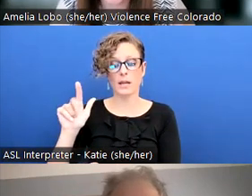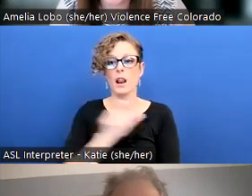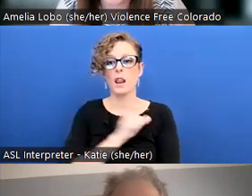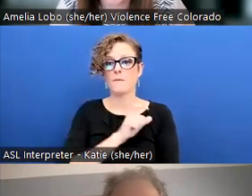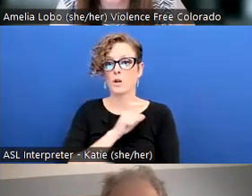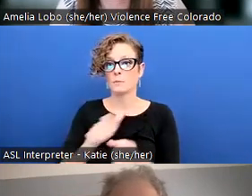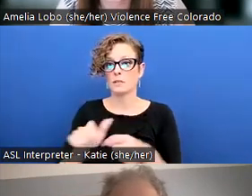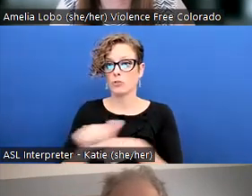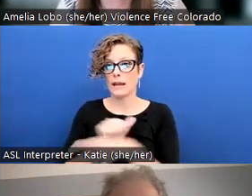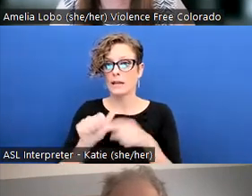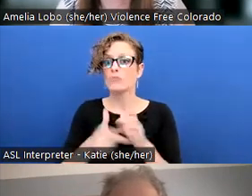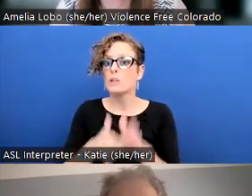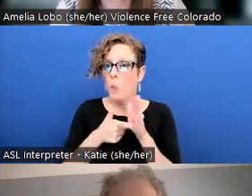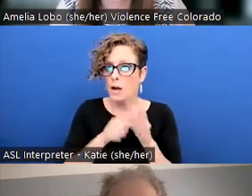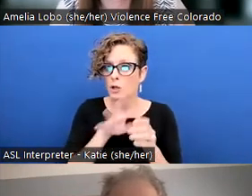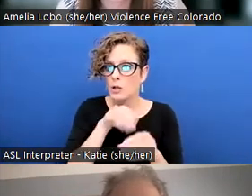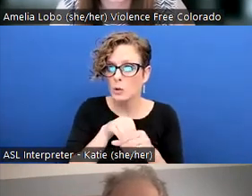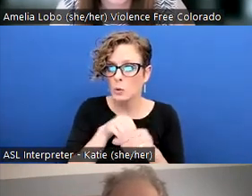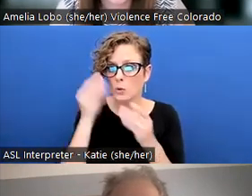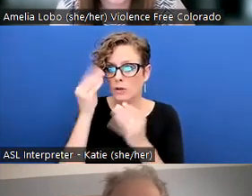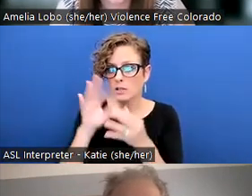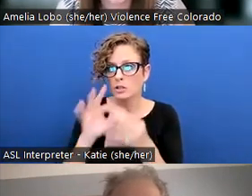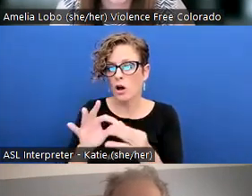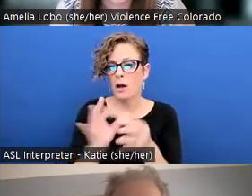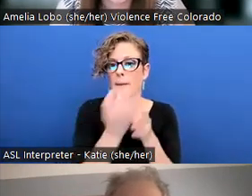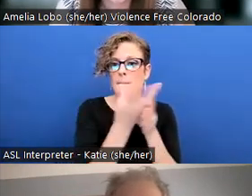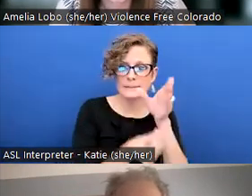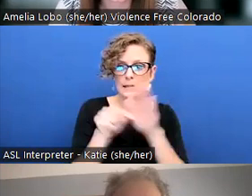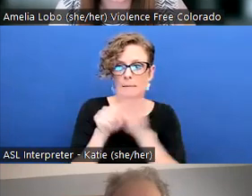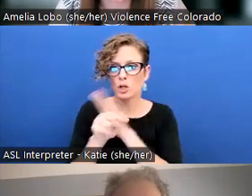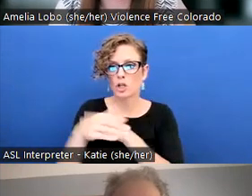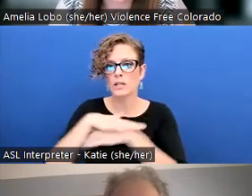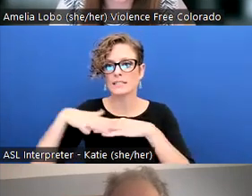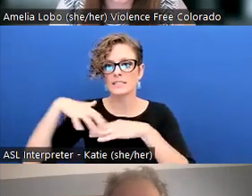más capacitaciones para la policía y para el público.